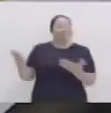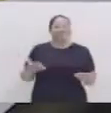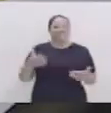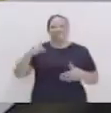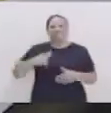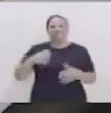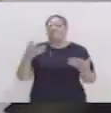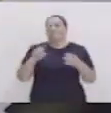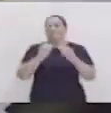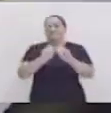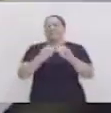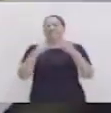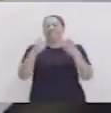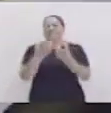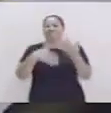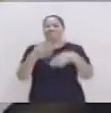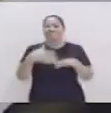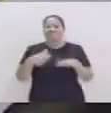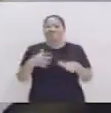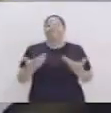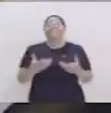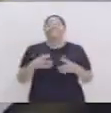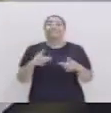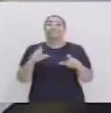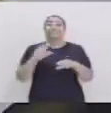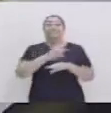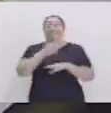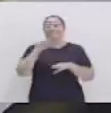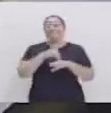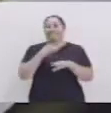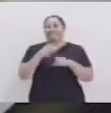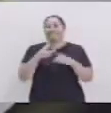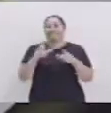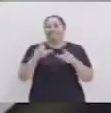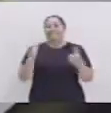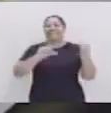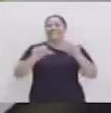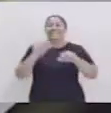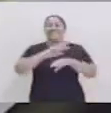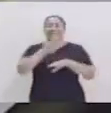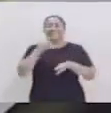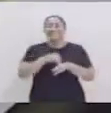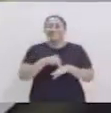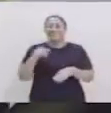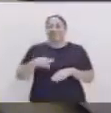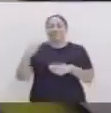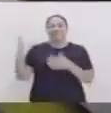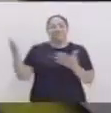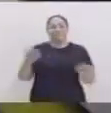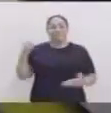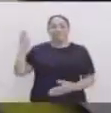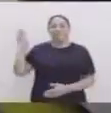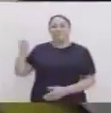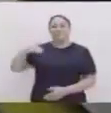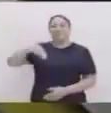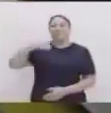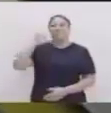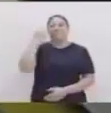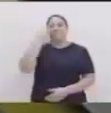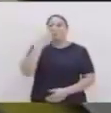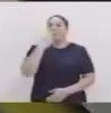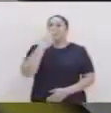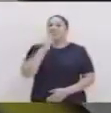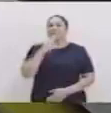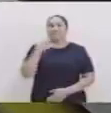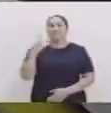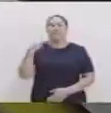Bienvenidos al segmento de Ciencias Naturales. Hoy nos acompaña Michelle Calderón para enseñarnos un poco sobre física. Michelle, bienvenida. Cuéntenos, ¿cuál es